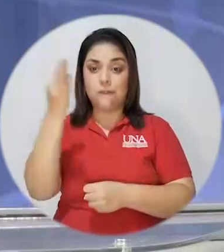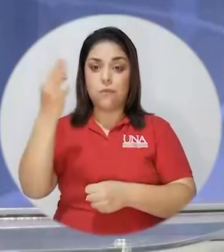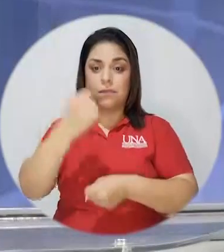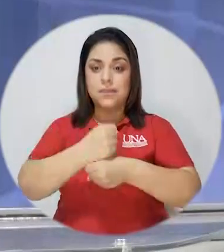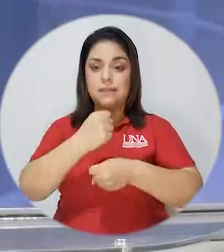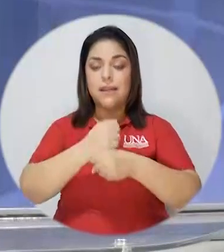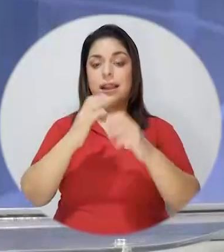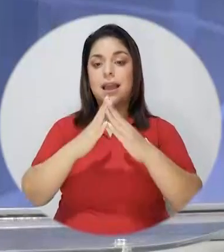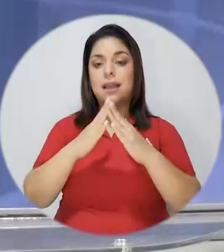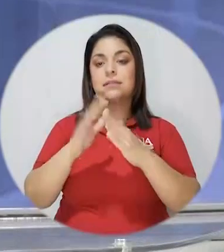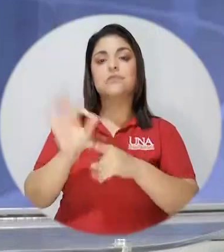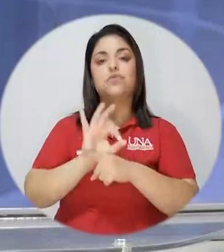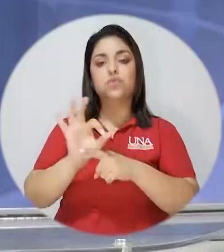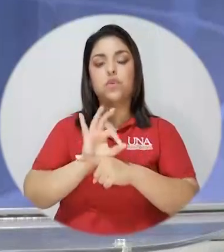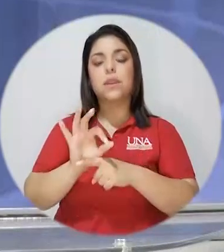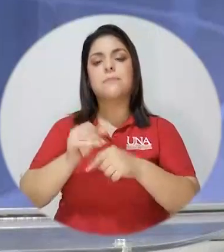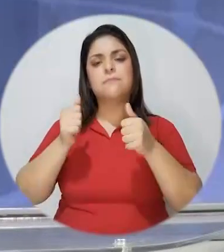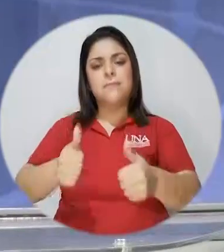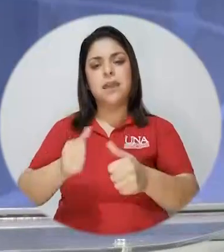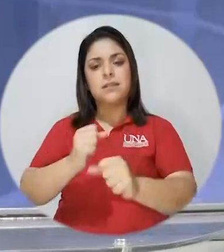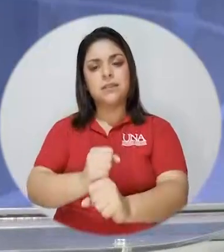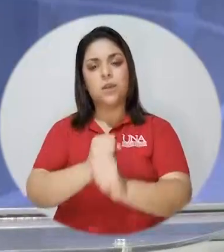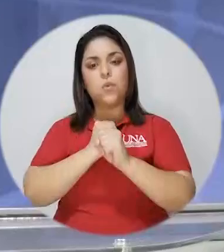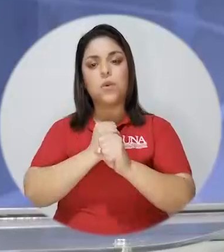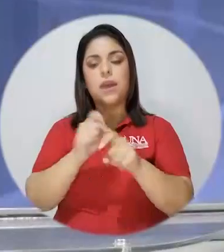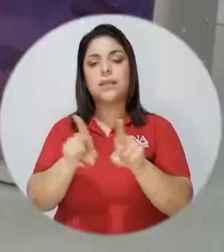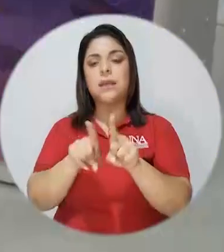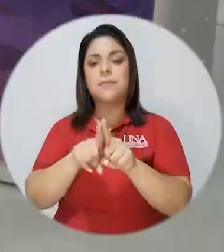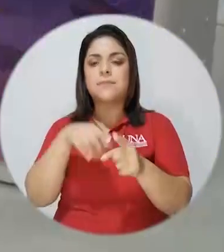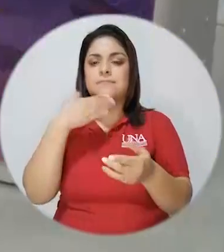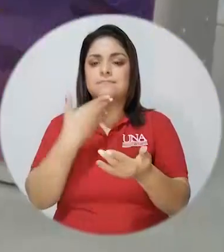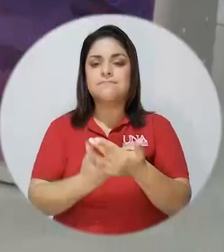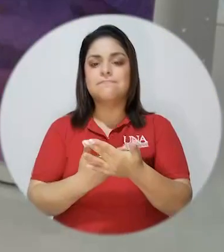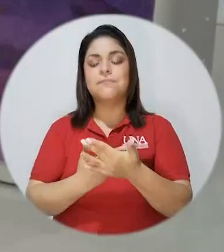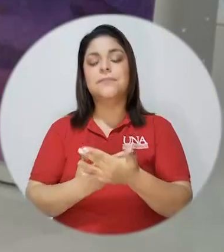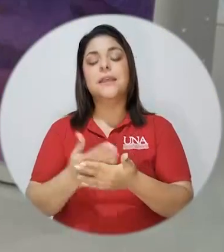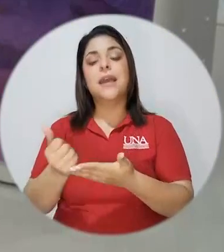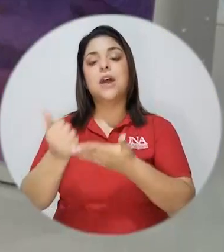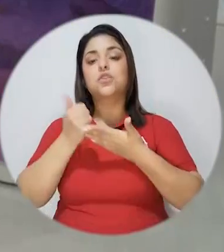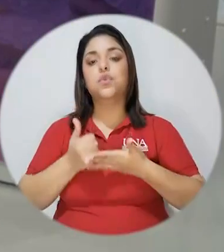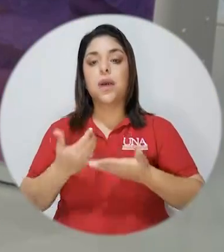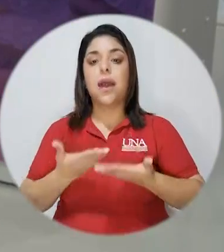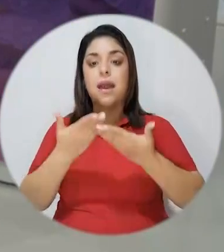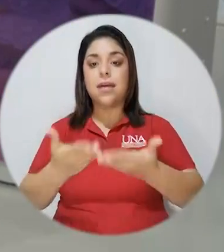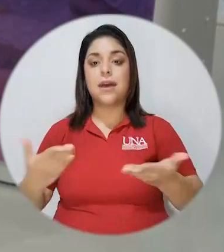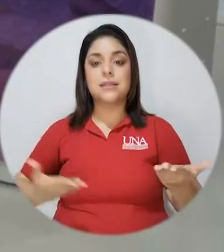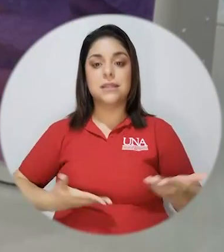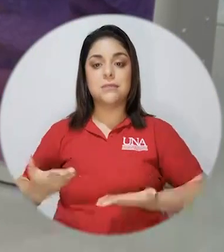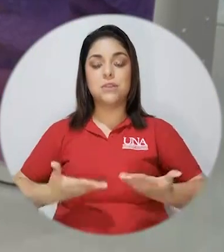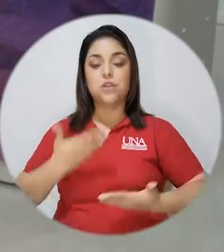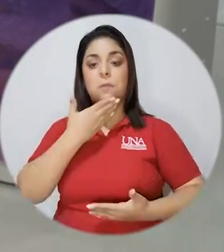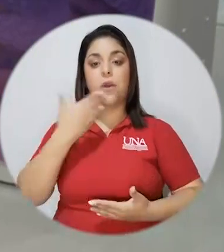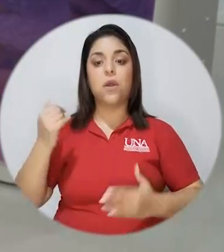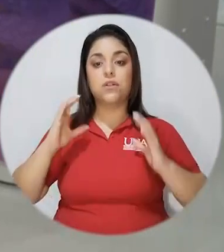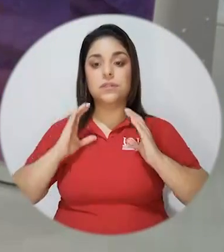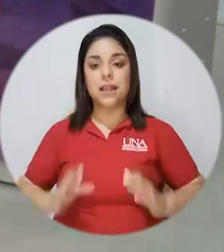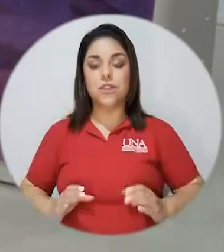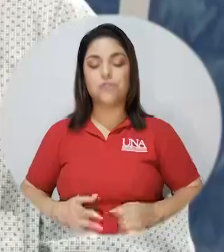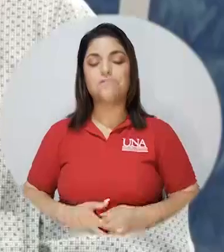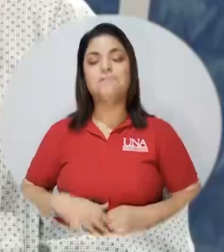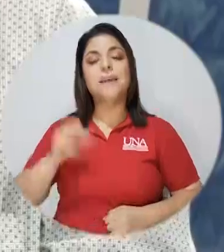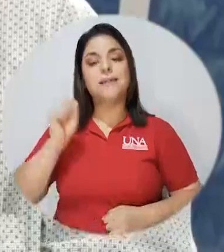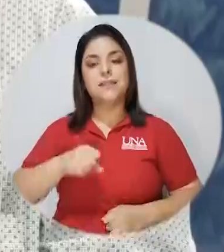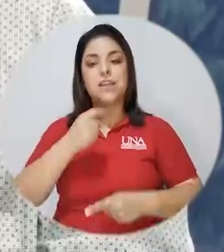de teletrabajo funcionen de la manera más segura, pero también más eficiente, y que también sirvan para brindar el mejor servicio a los